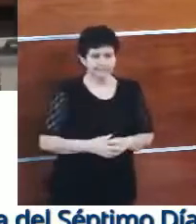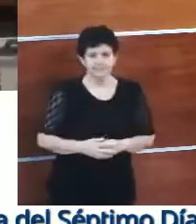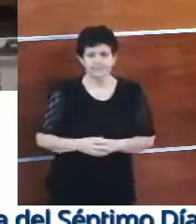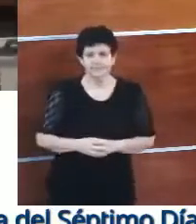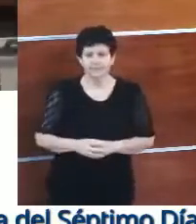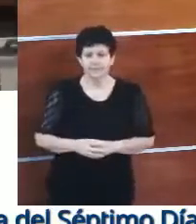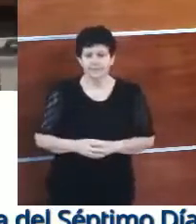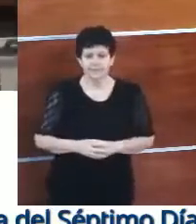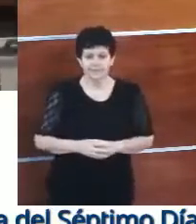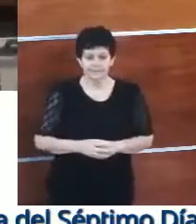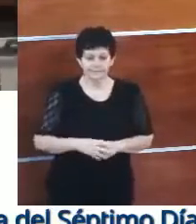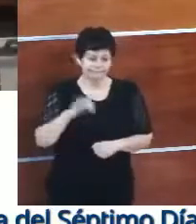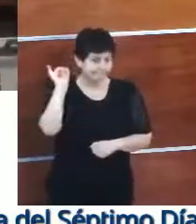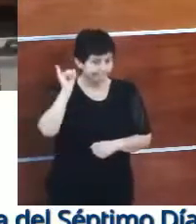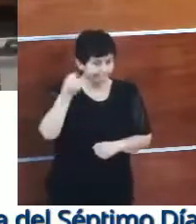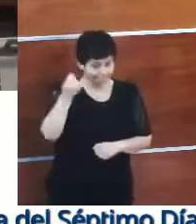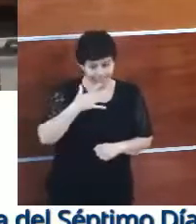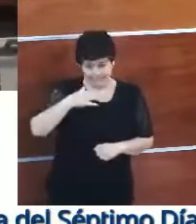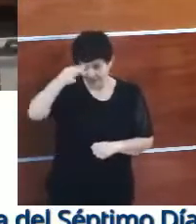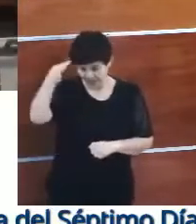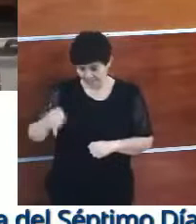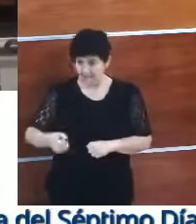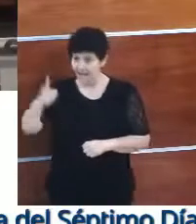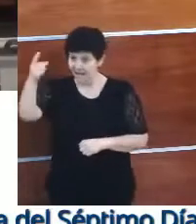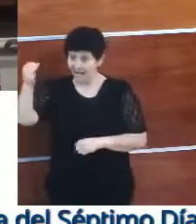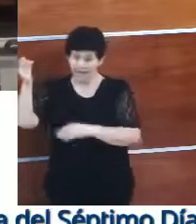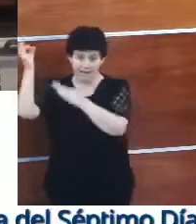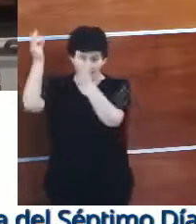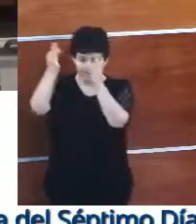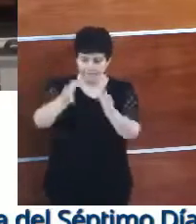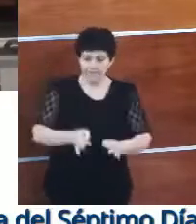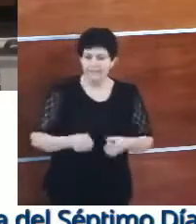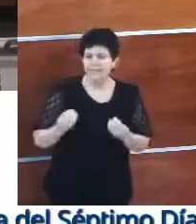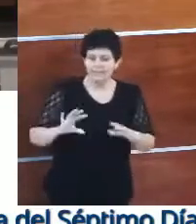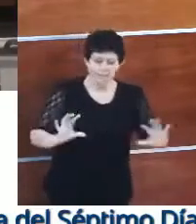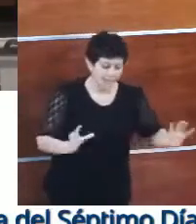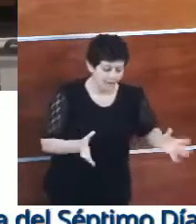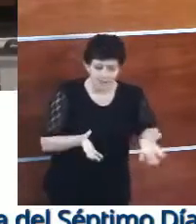de manera inminente, viene a buscarnos.